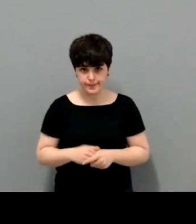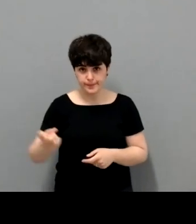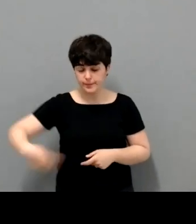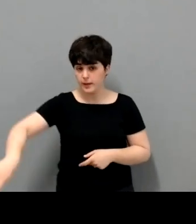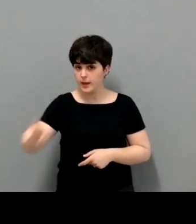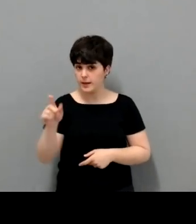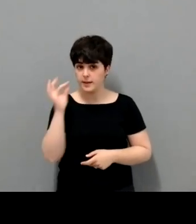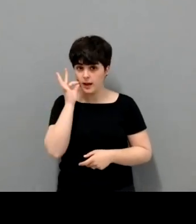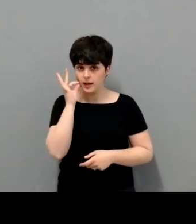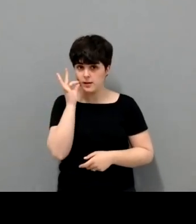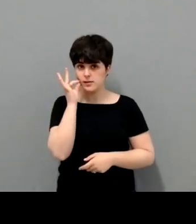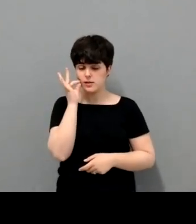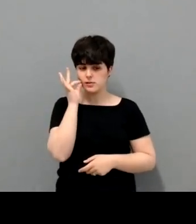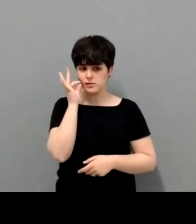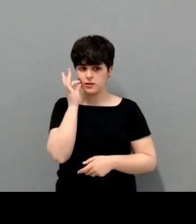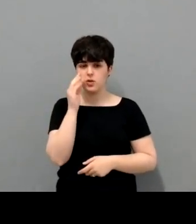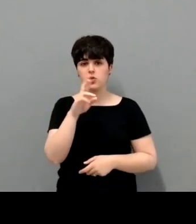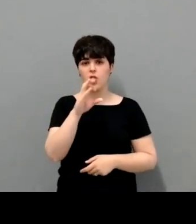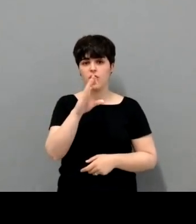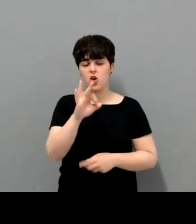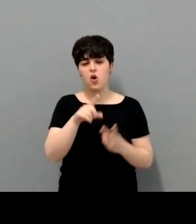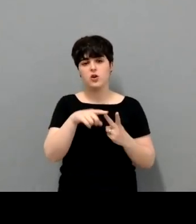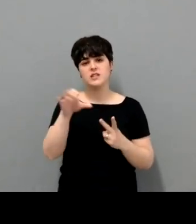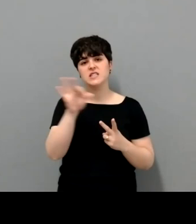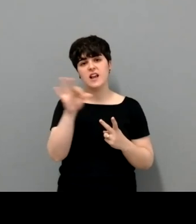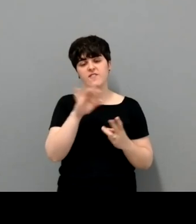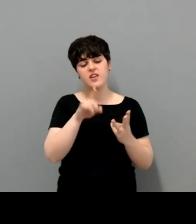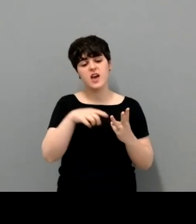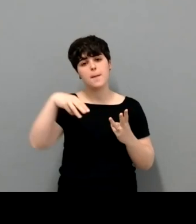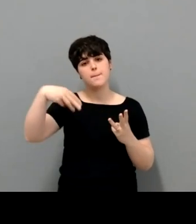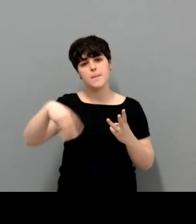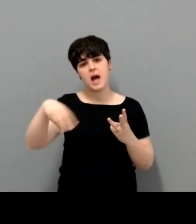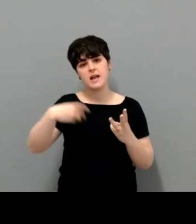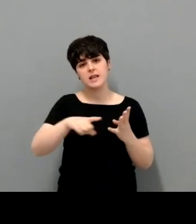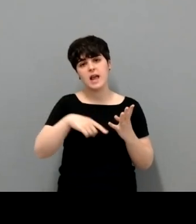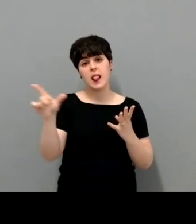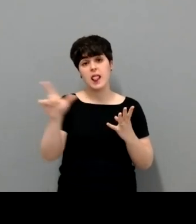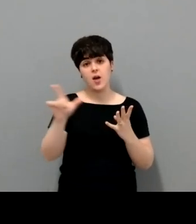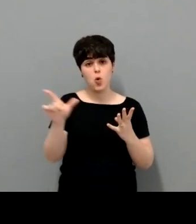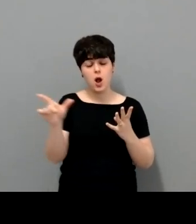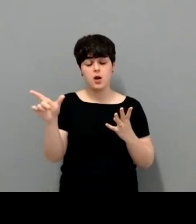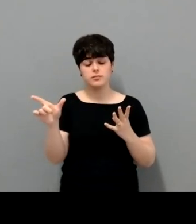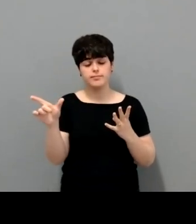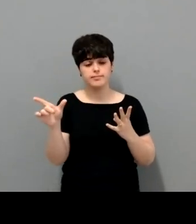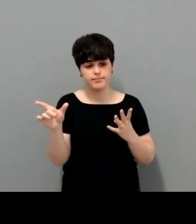ellas, Rocío, Silvia, Maite, Laura,